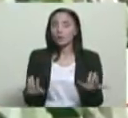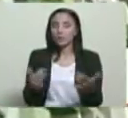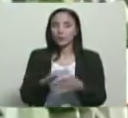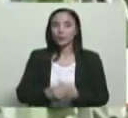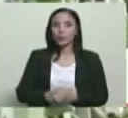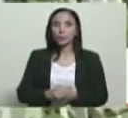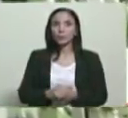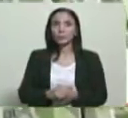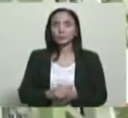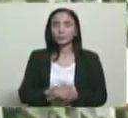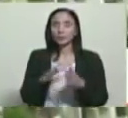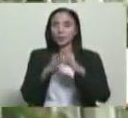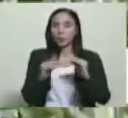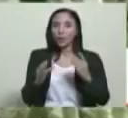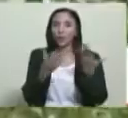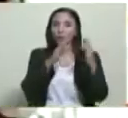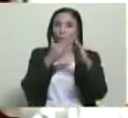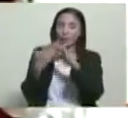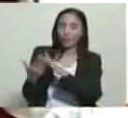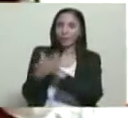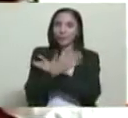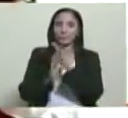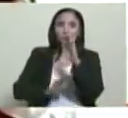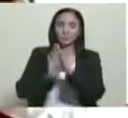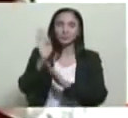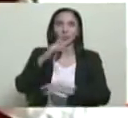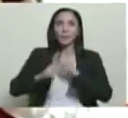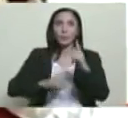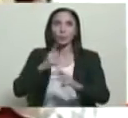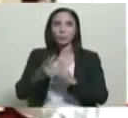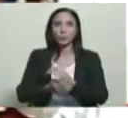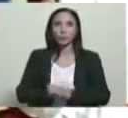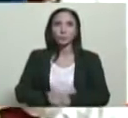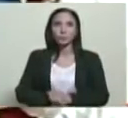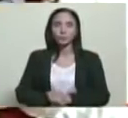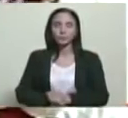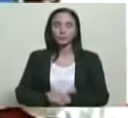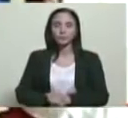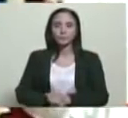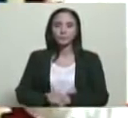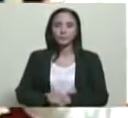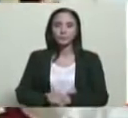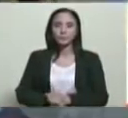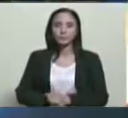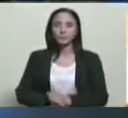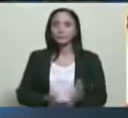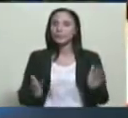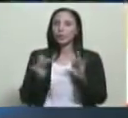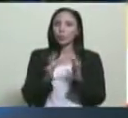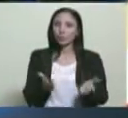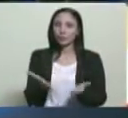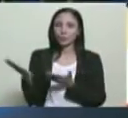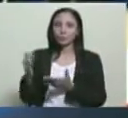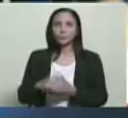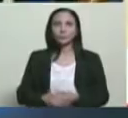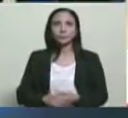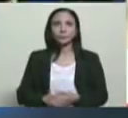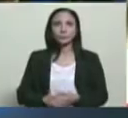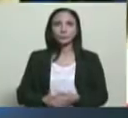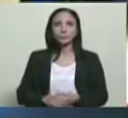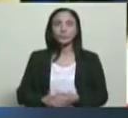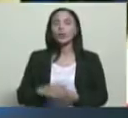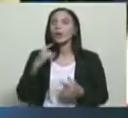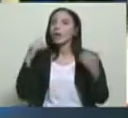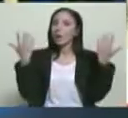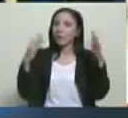productivas y a una juventud que se empodera en la producción. Así que adelante, presidente, y gracias por tanta confianza. Un aplauso a